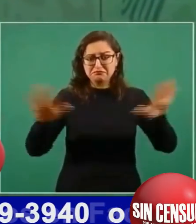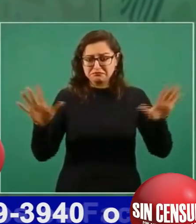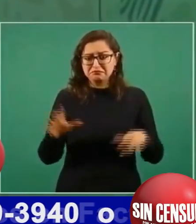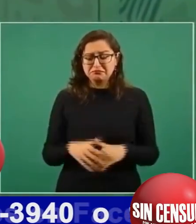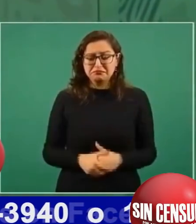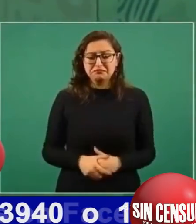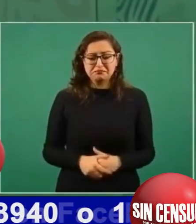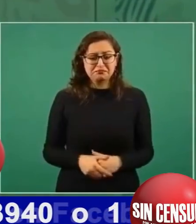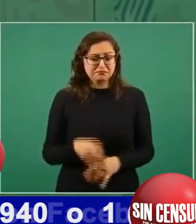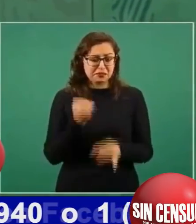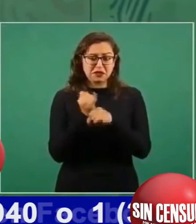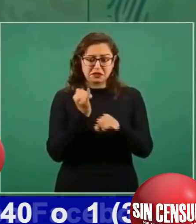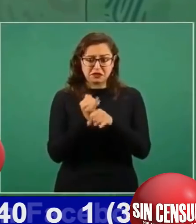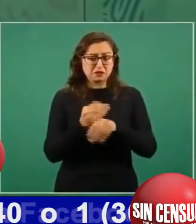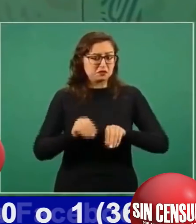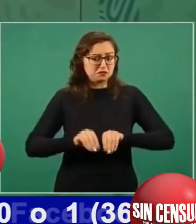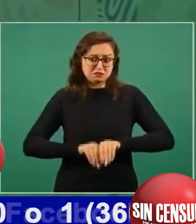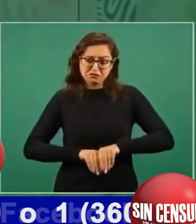en las redes.